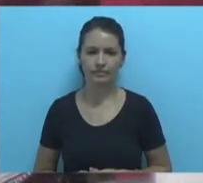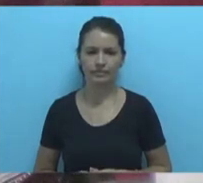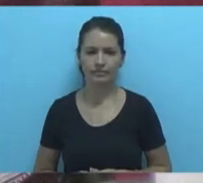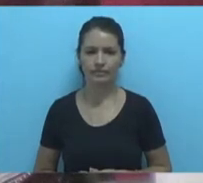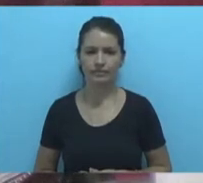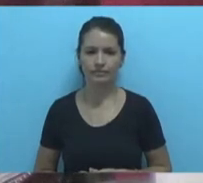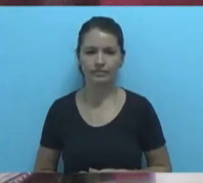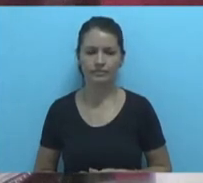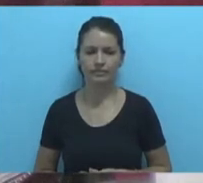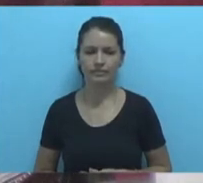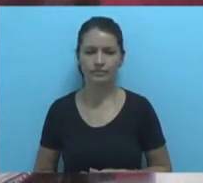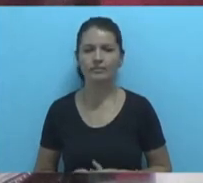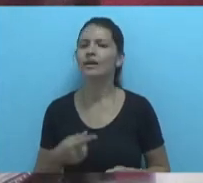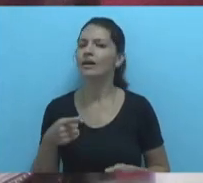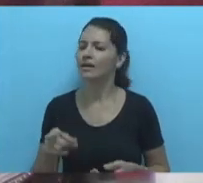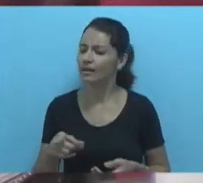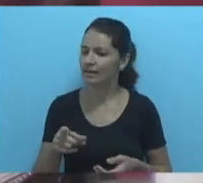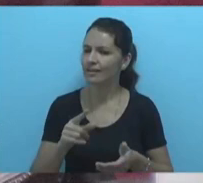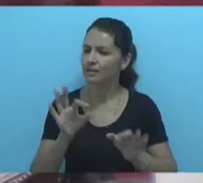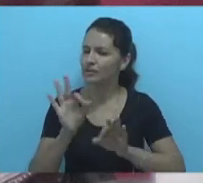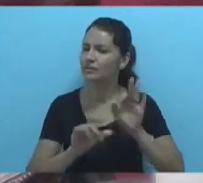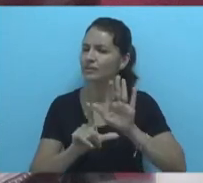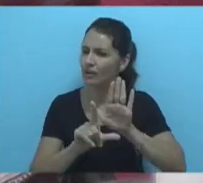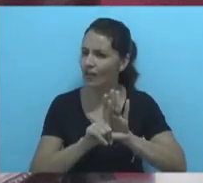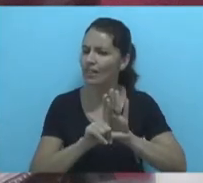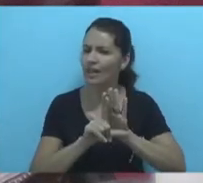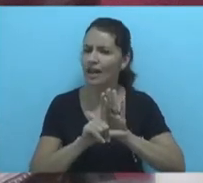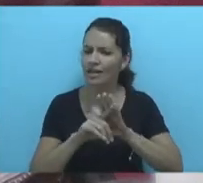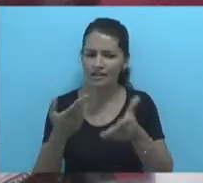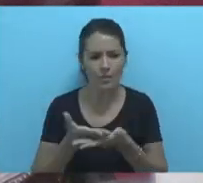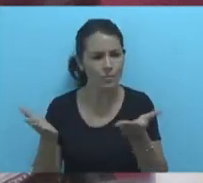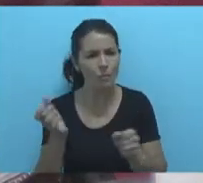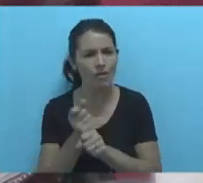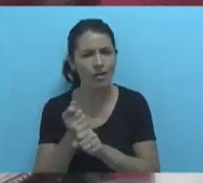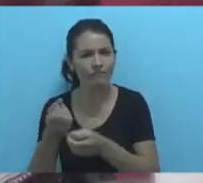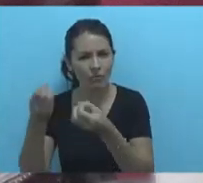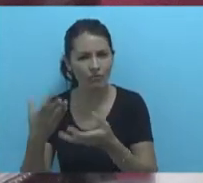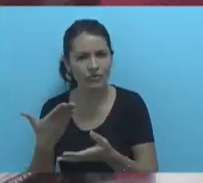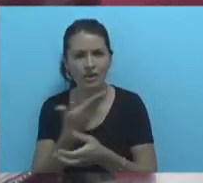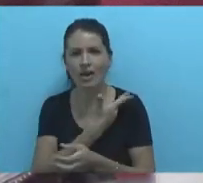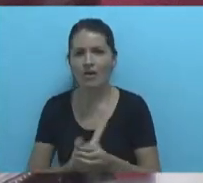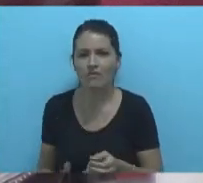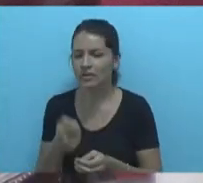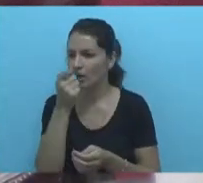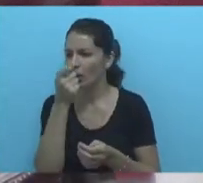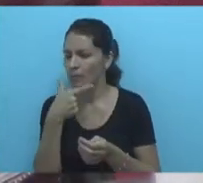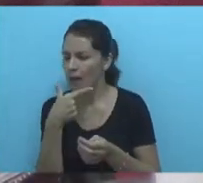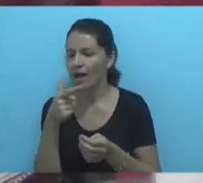del gobierno de Cambiemos, de transformar la inclusión social en una política de Estado